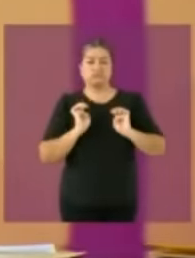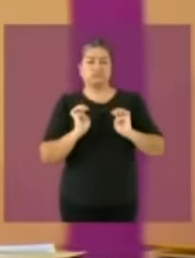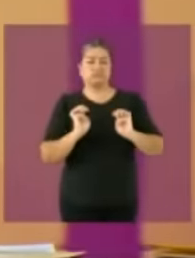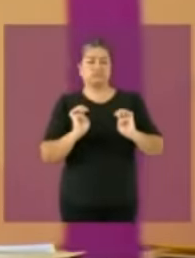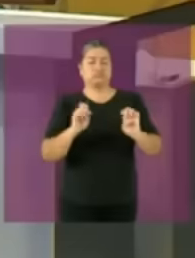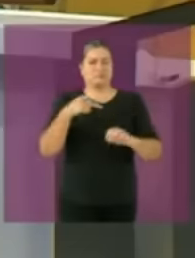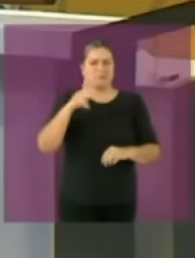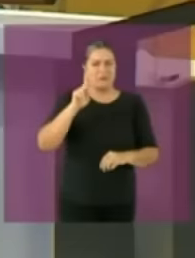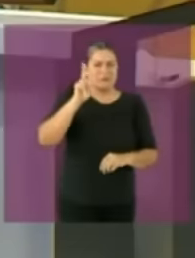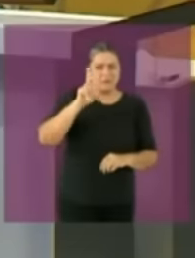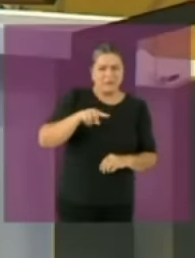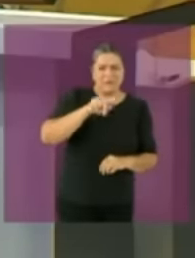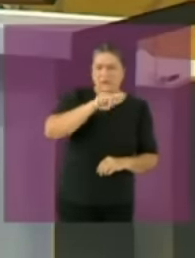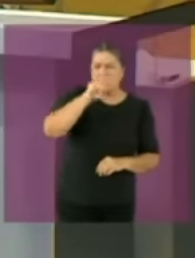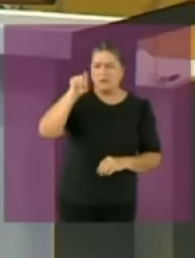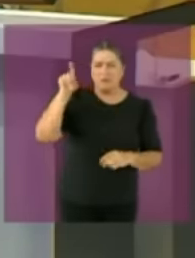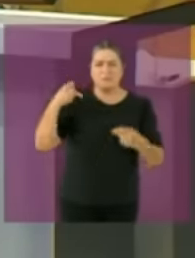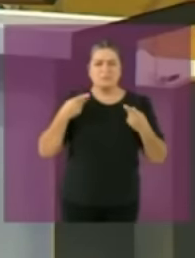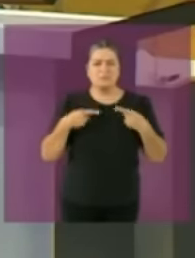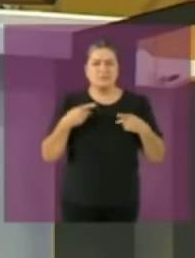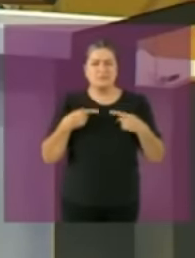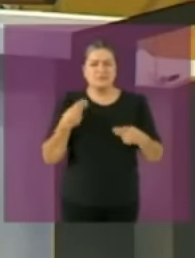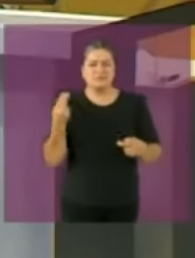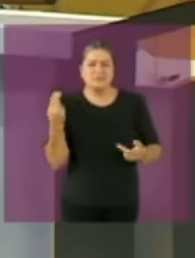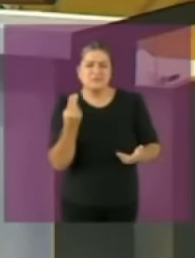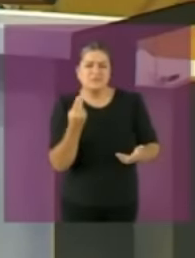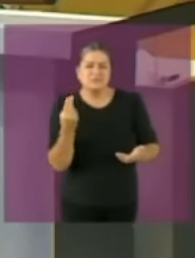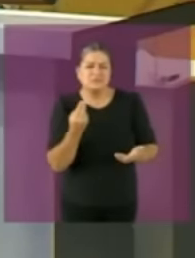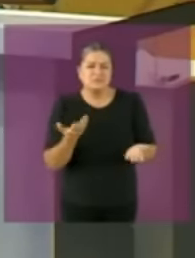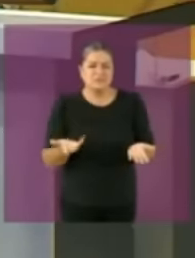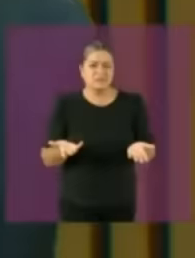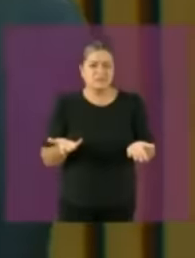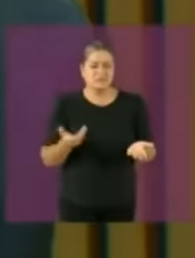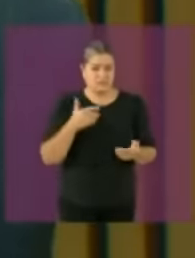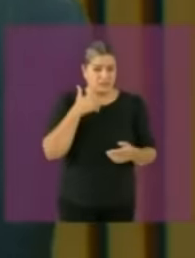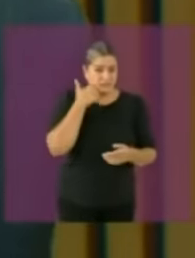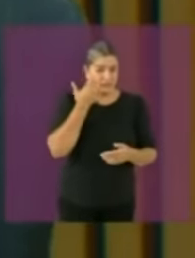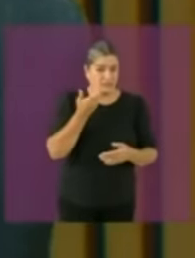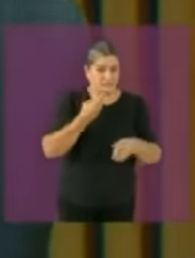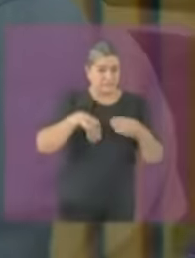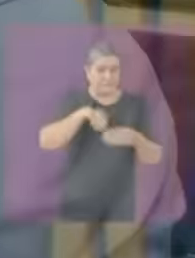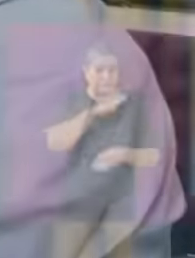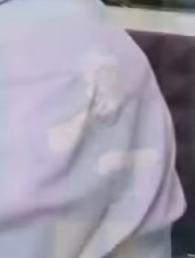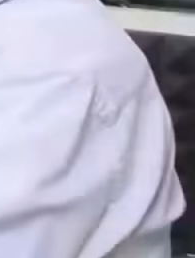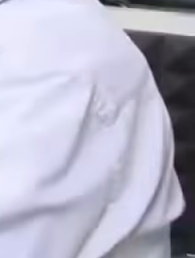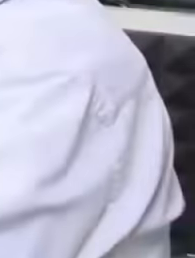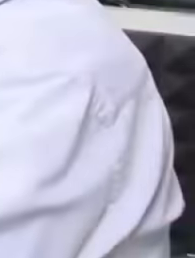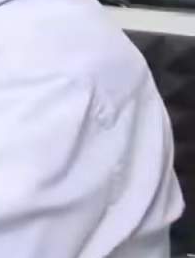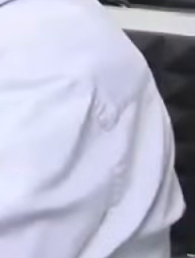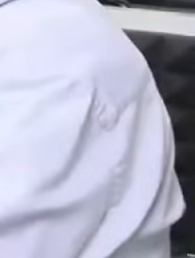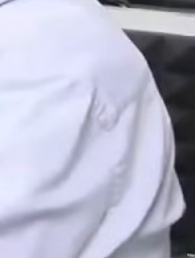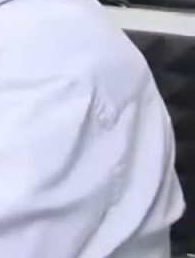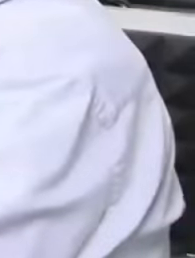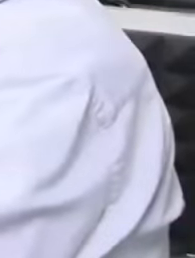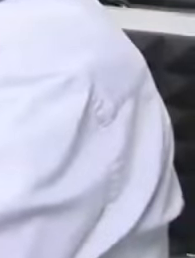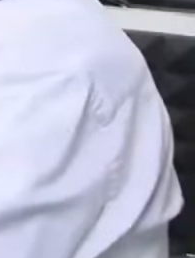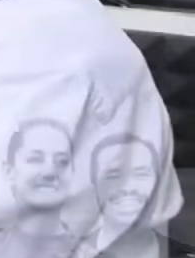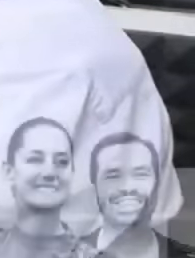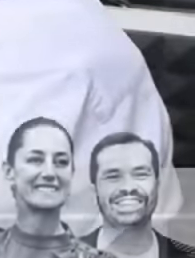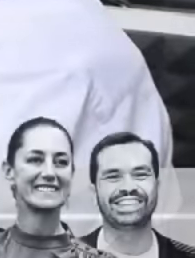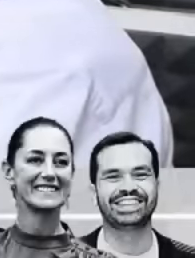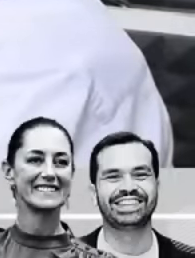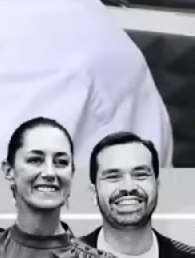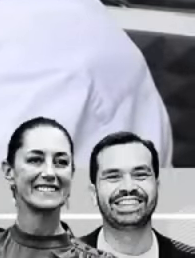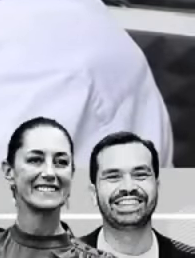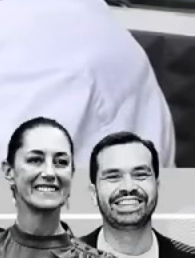Yo quiero comentar un par de cuestiones. El primero es el privilegio de estar en una casa como Sin Embargo, donde